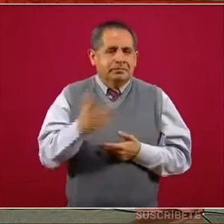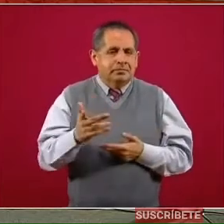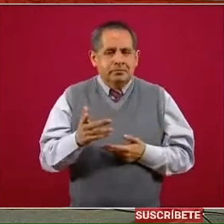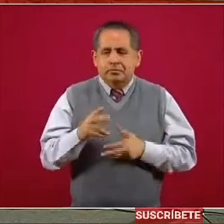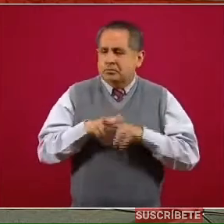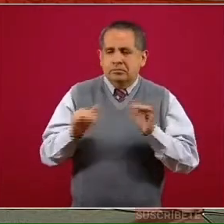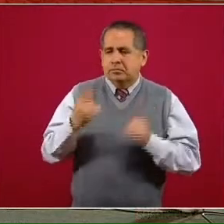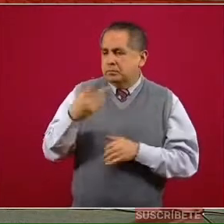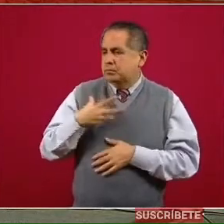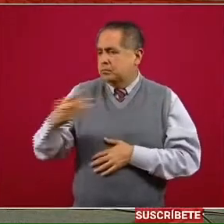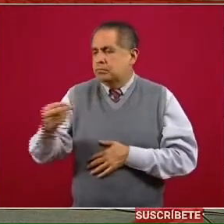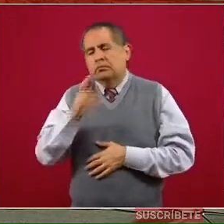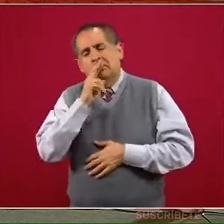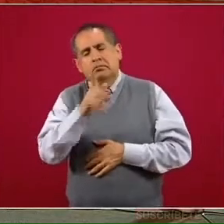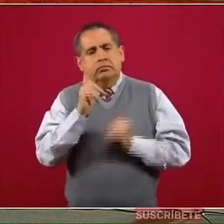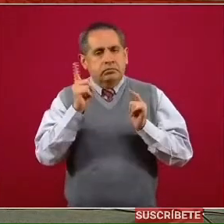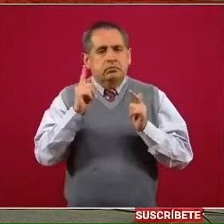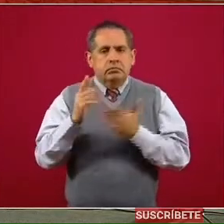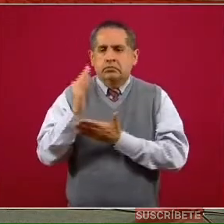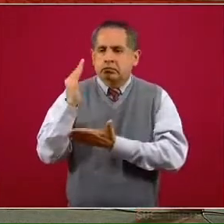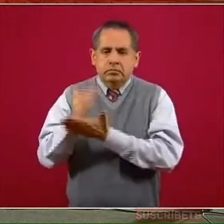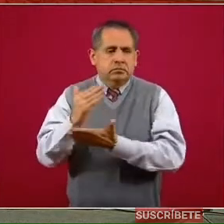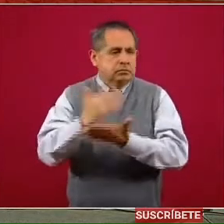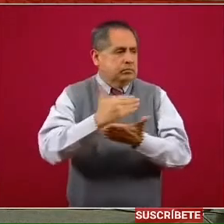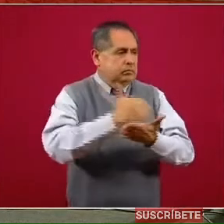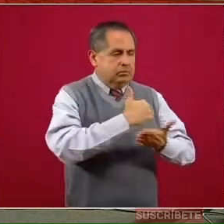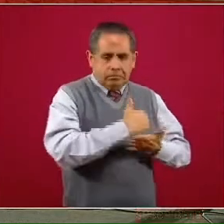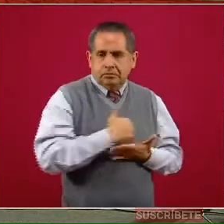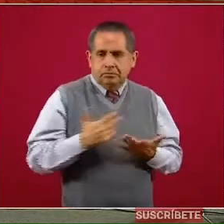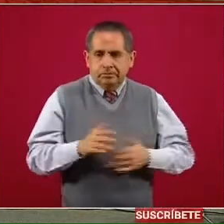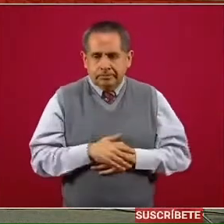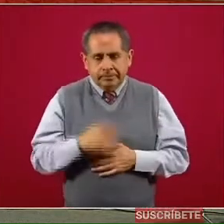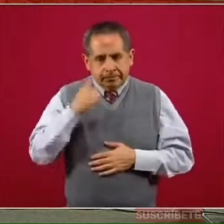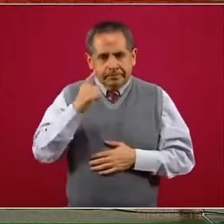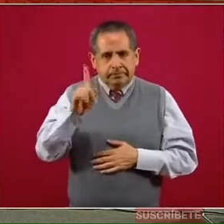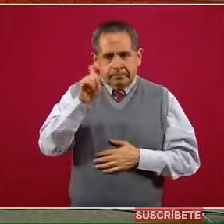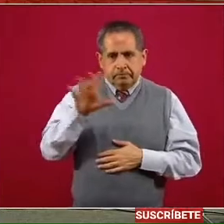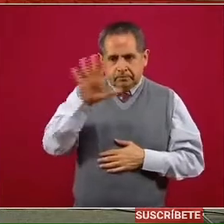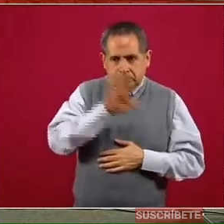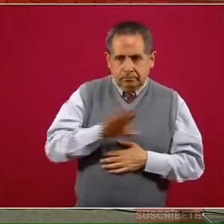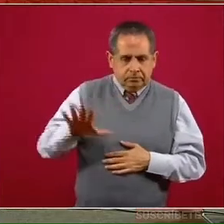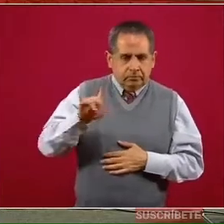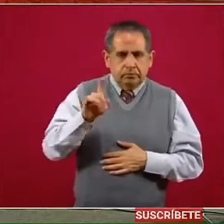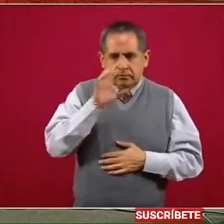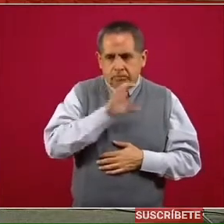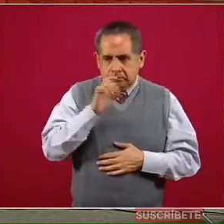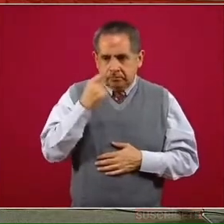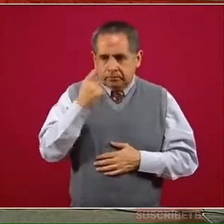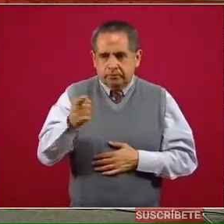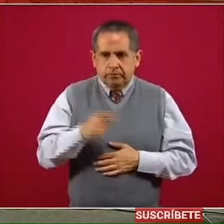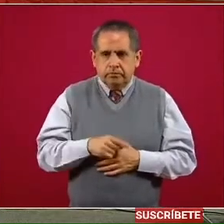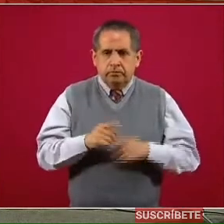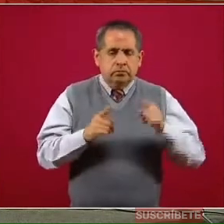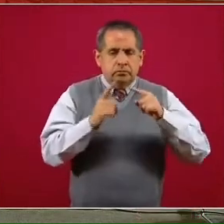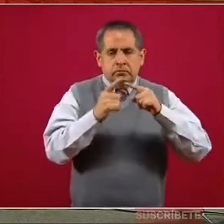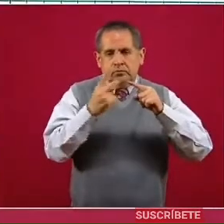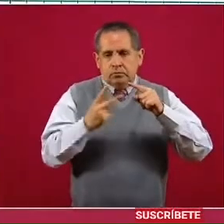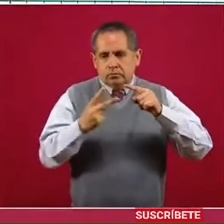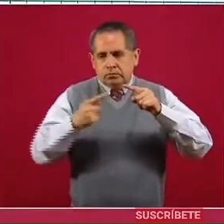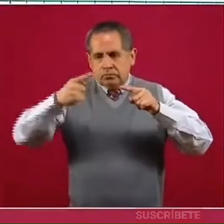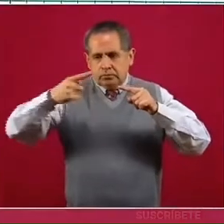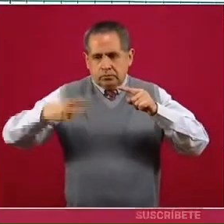al menos a una persona. Veamos Aguascalientes y lo veremos así panorámicamente para todas. Aquí es 1, aquí es